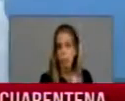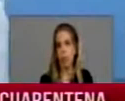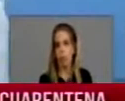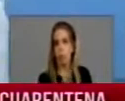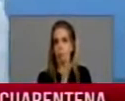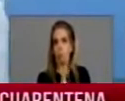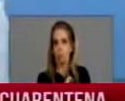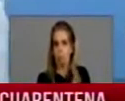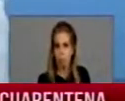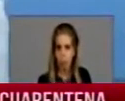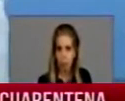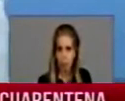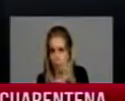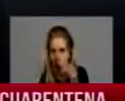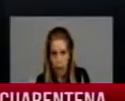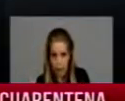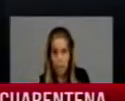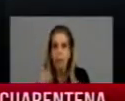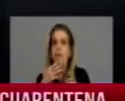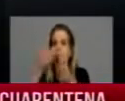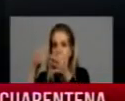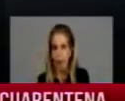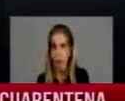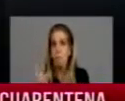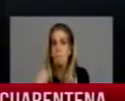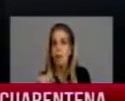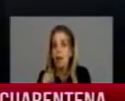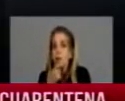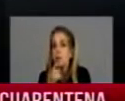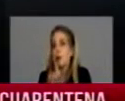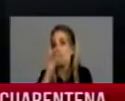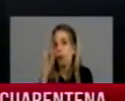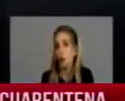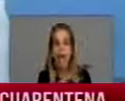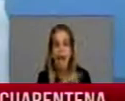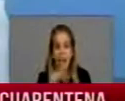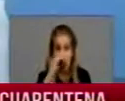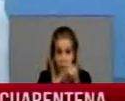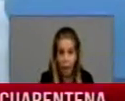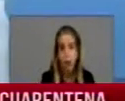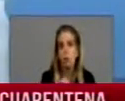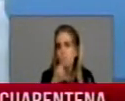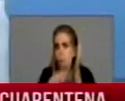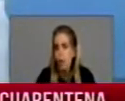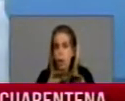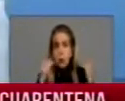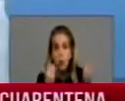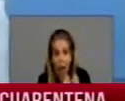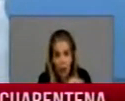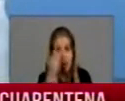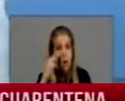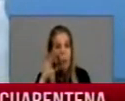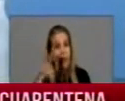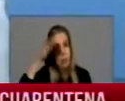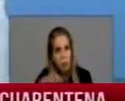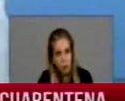a esas provincias. Nosotros tenemos que entender que el contagio ocurre fácilmente si uno se presta al contagio. El 90% de los casos que hoy